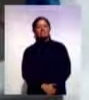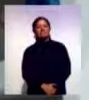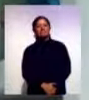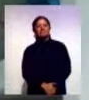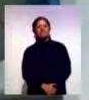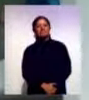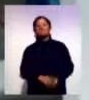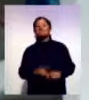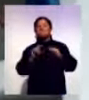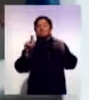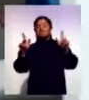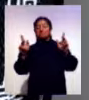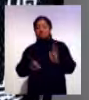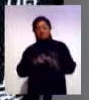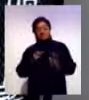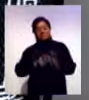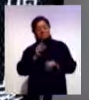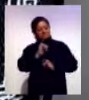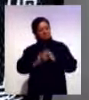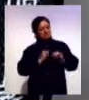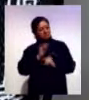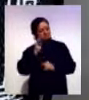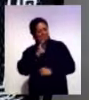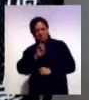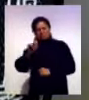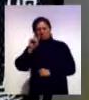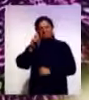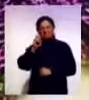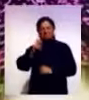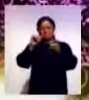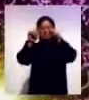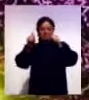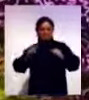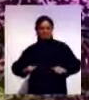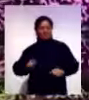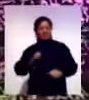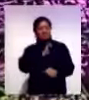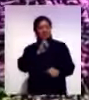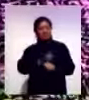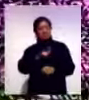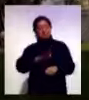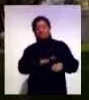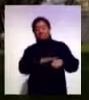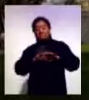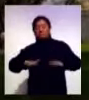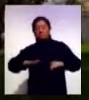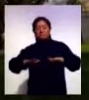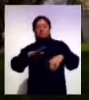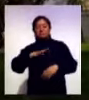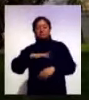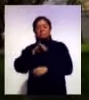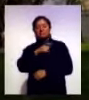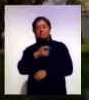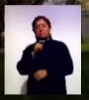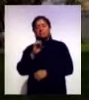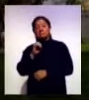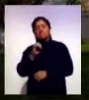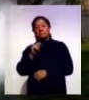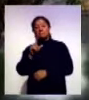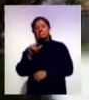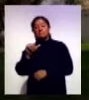Tlaxcala volvió a brillar a nivel nacional, una vez más por sus artesanías, específicamente por los textiles que se elaboran en Iscotla, comunidad